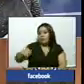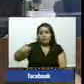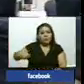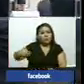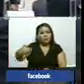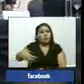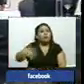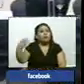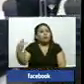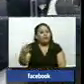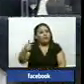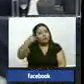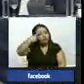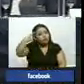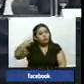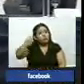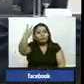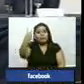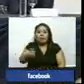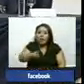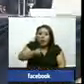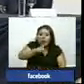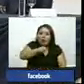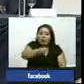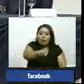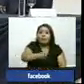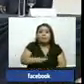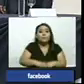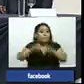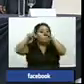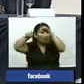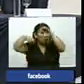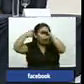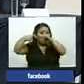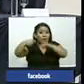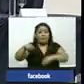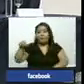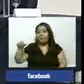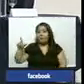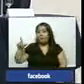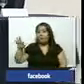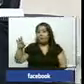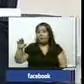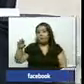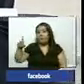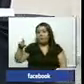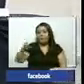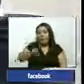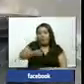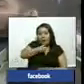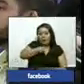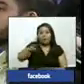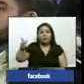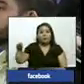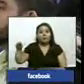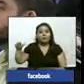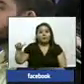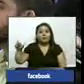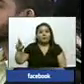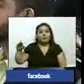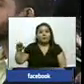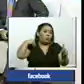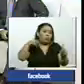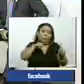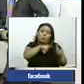se debe conmemorar el Día del Locutor. Con imágenes de Alfredo López, este es un informe de